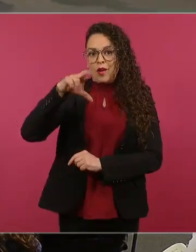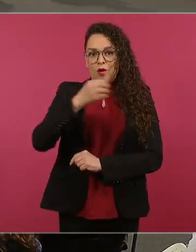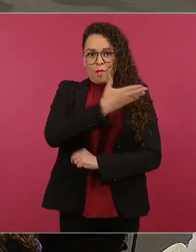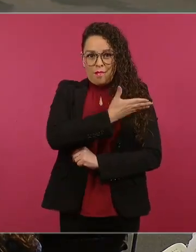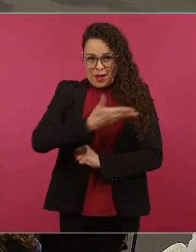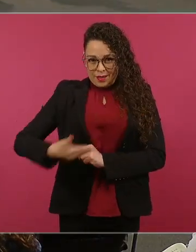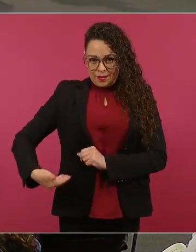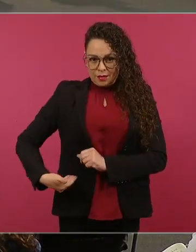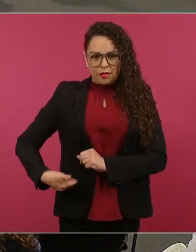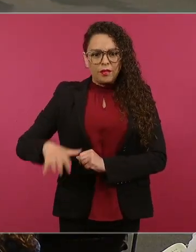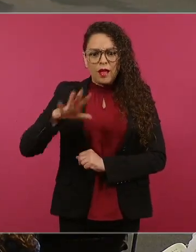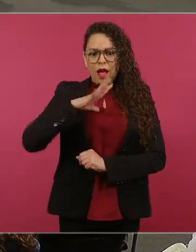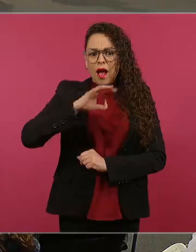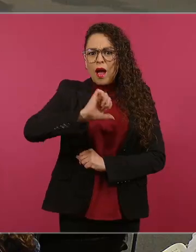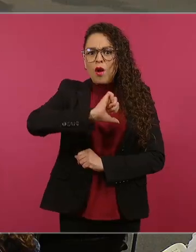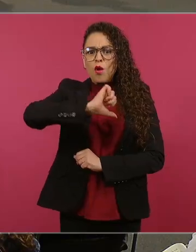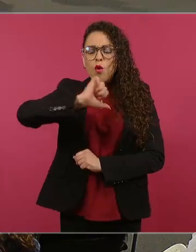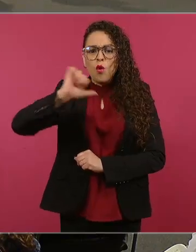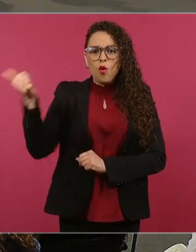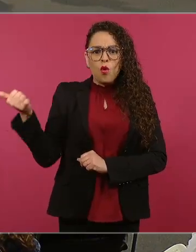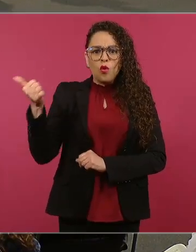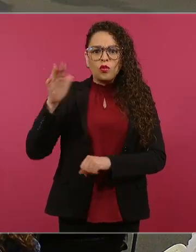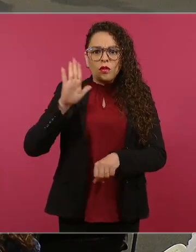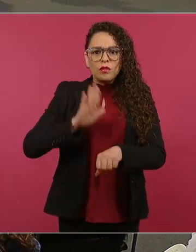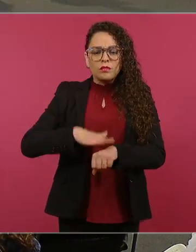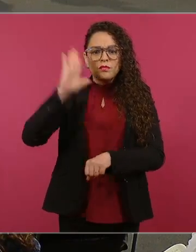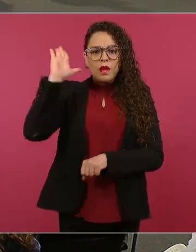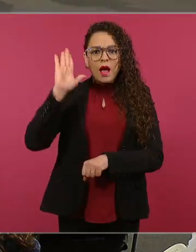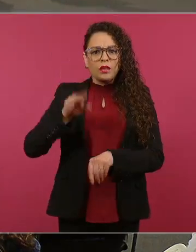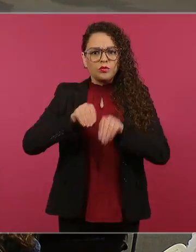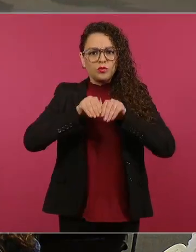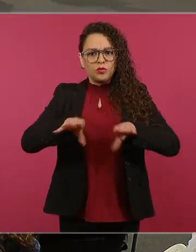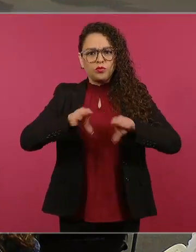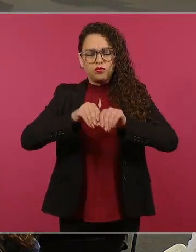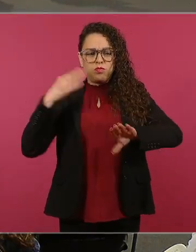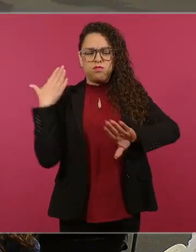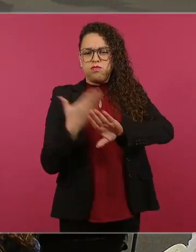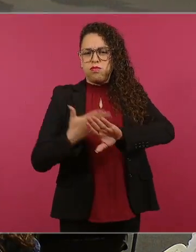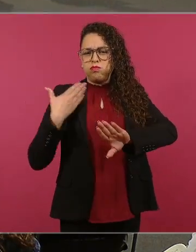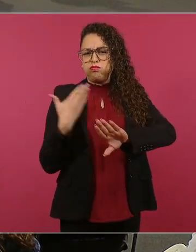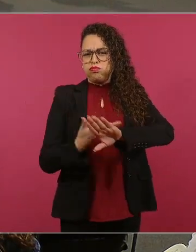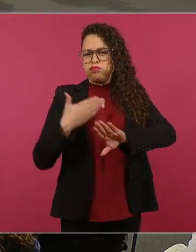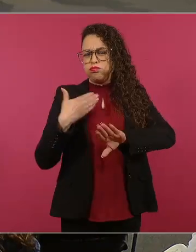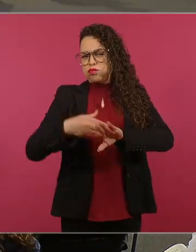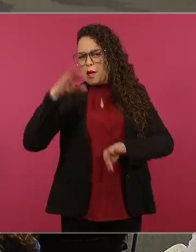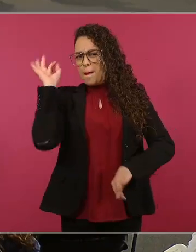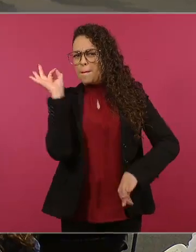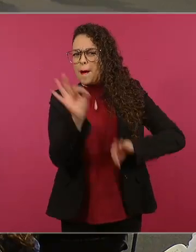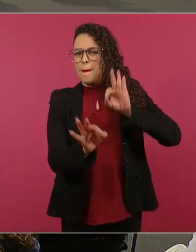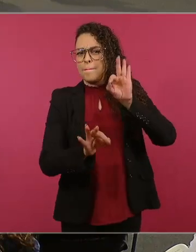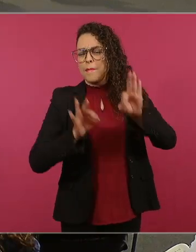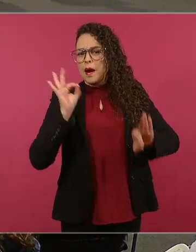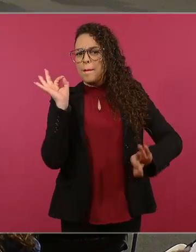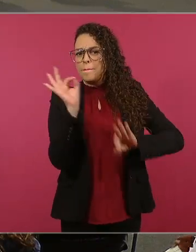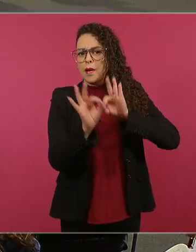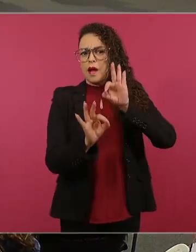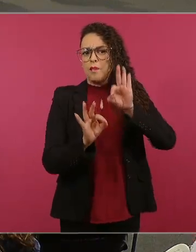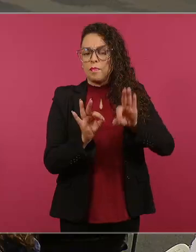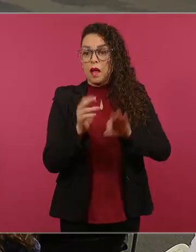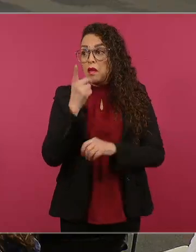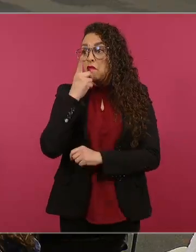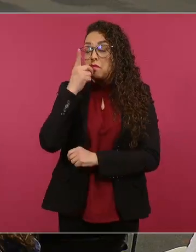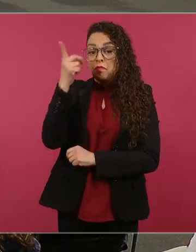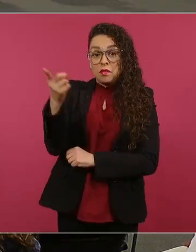muchos otros de erosión, de ataque, tratando de vincular al presidente Andrés Manuel López Obrador con el narcotráfico,